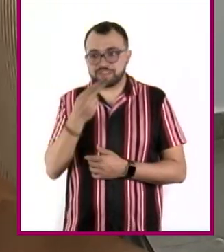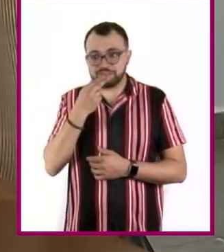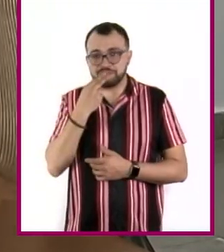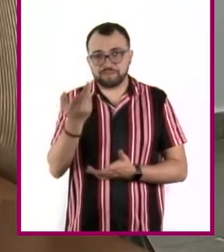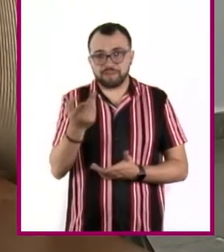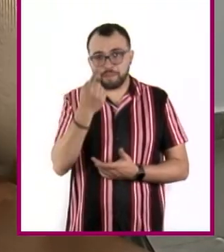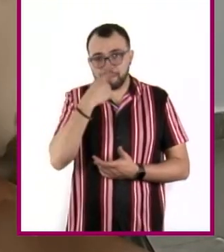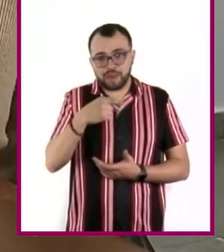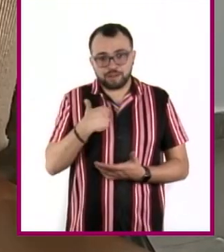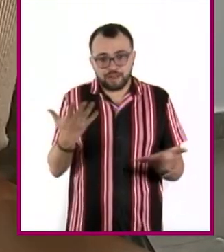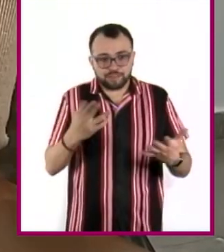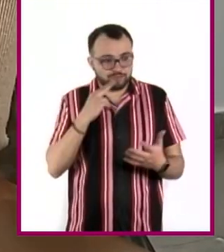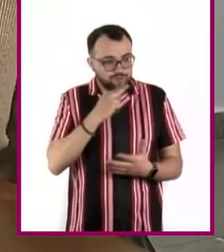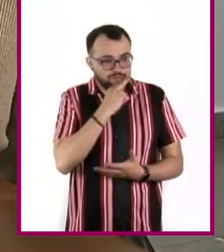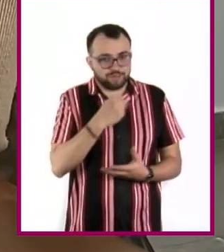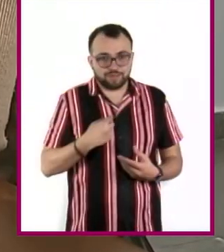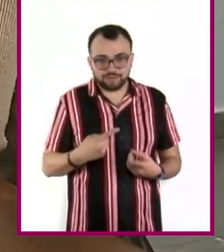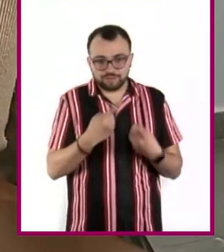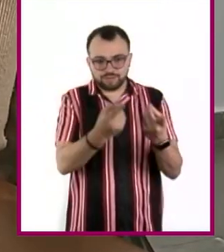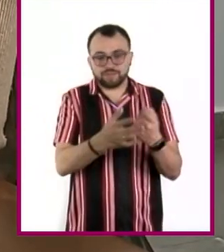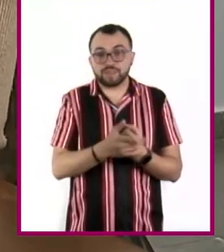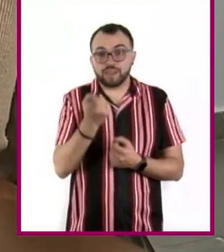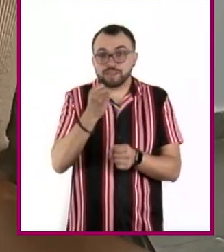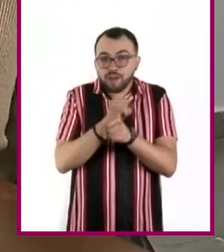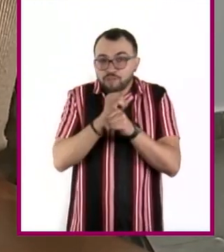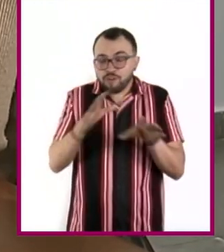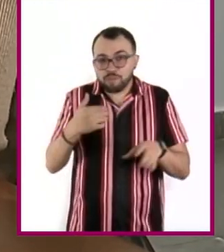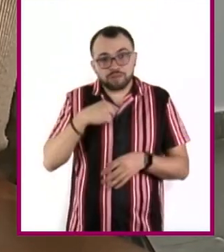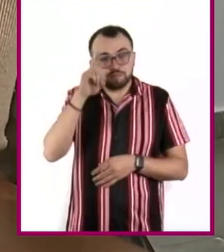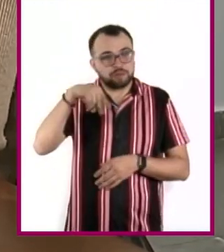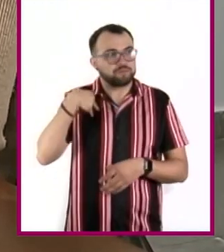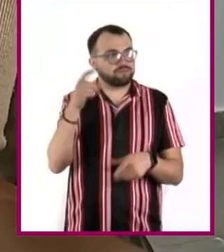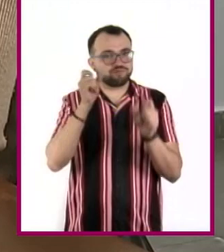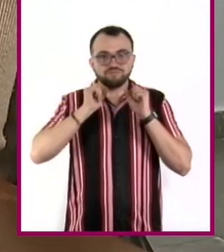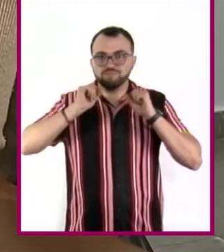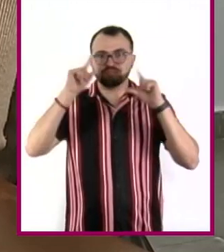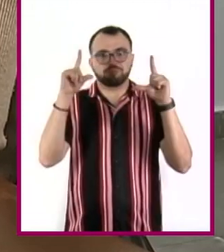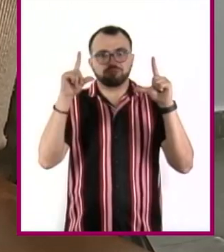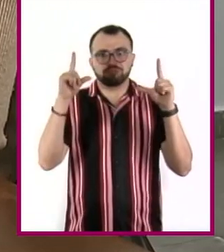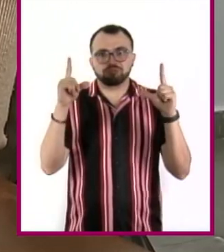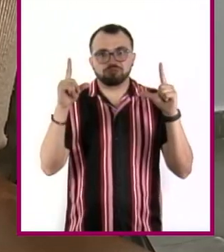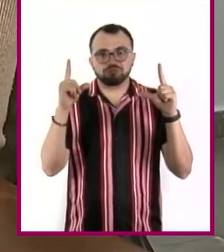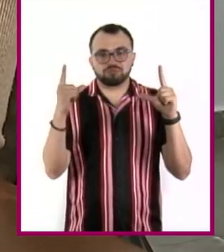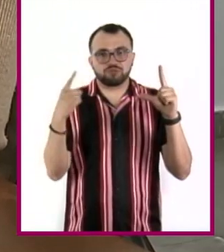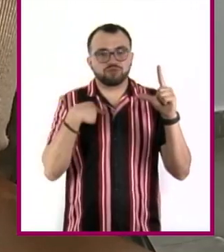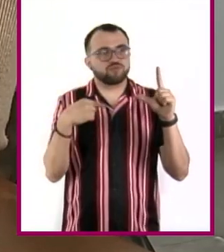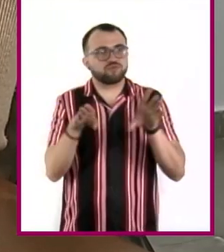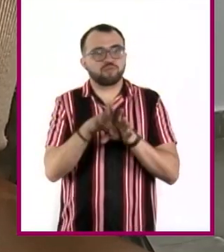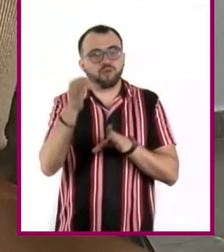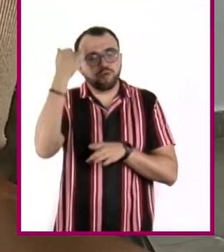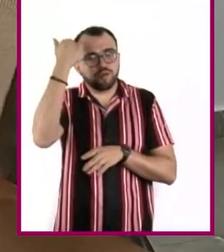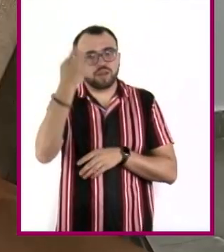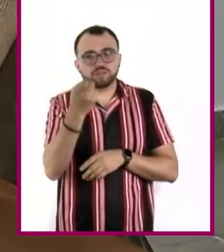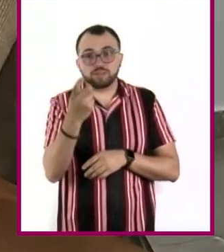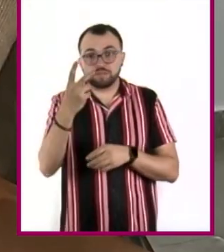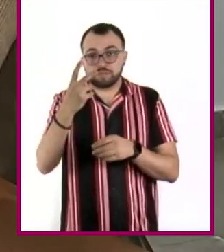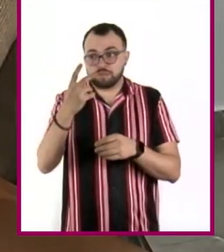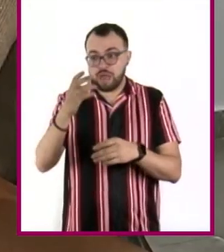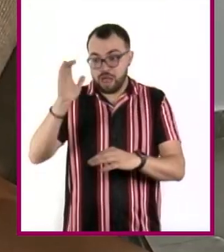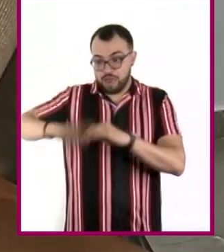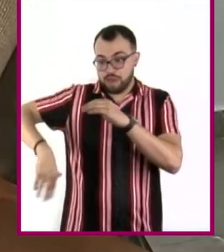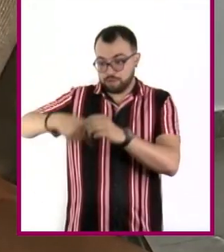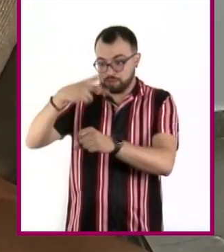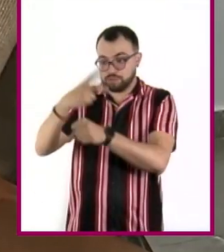notas. A mí la información me tiene muy impactado. No termino de asimilar la idea de que desde que acabó la Segunda Guerra